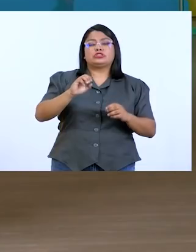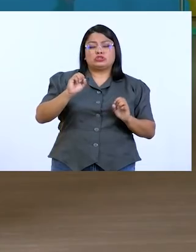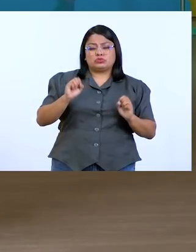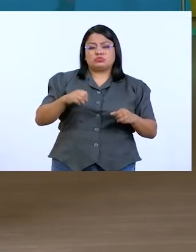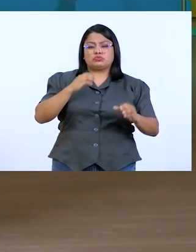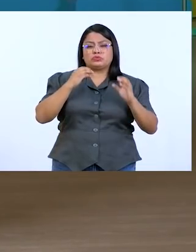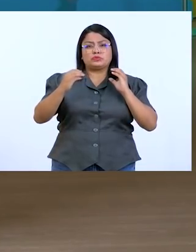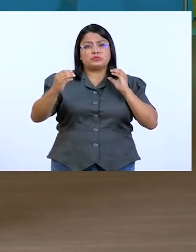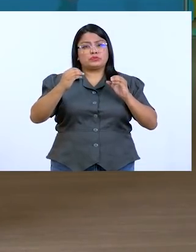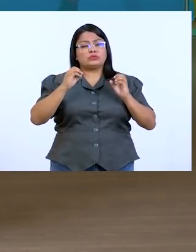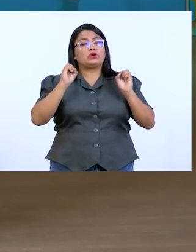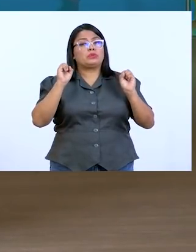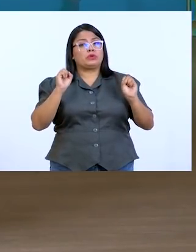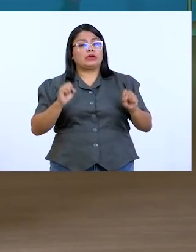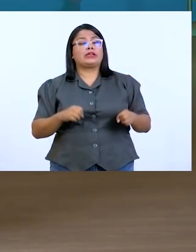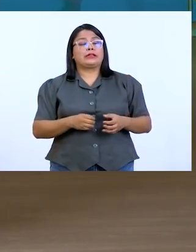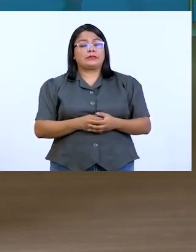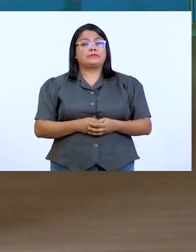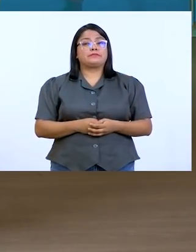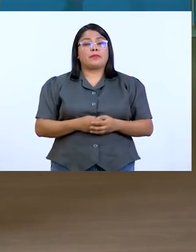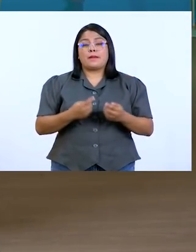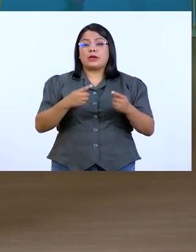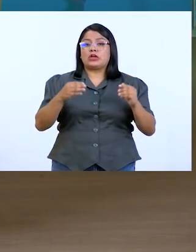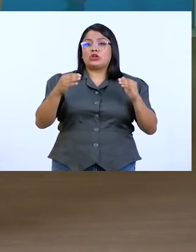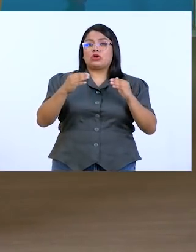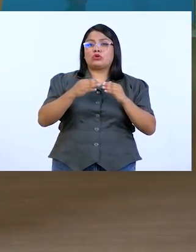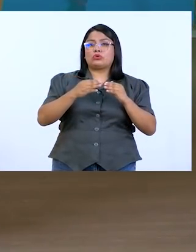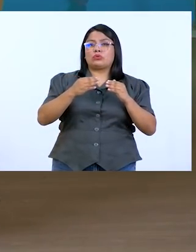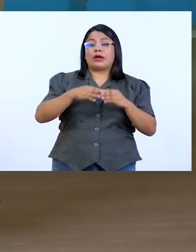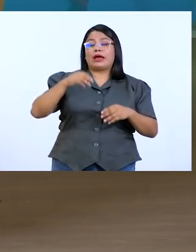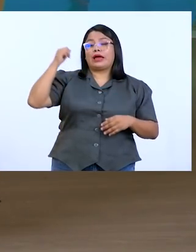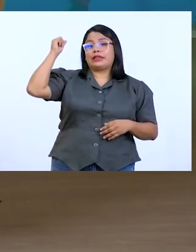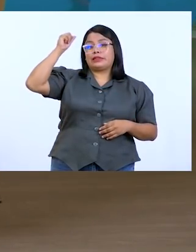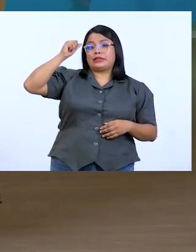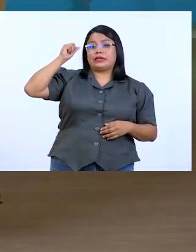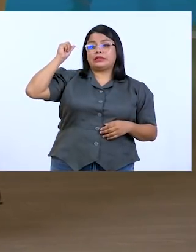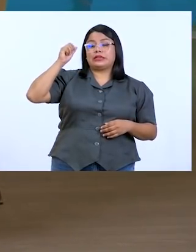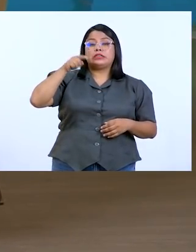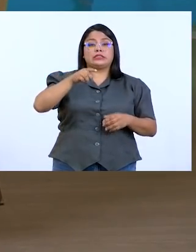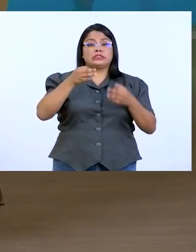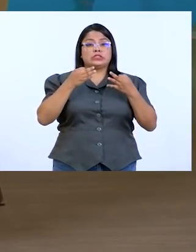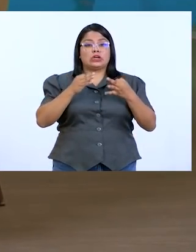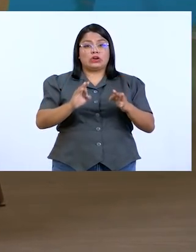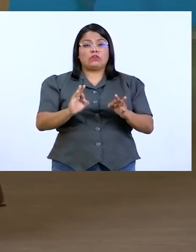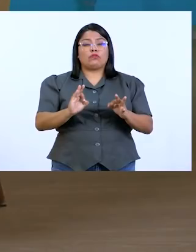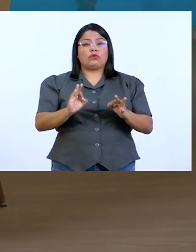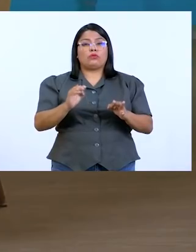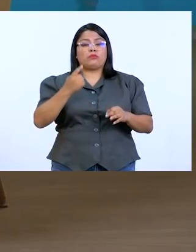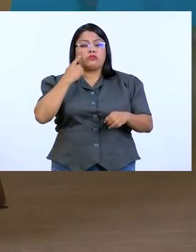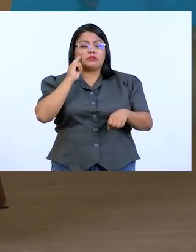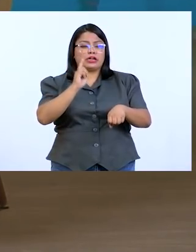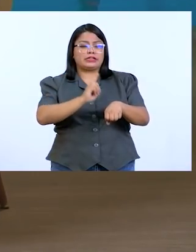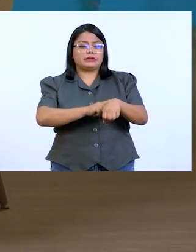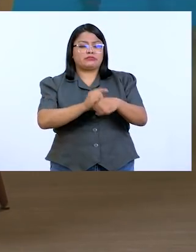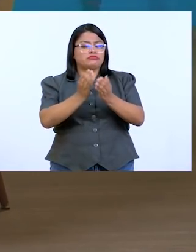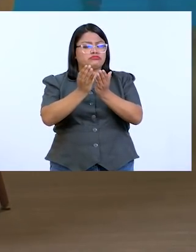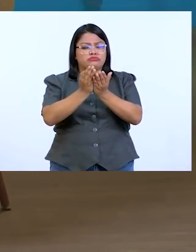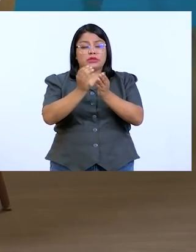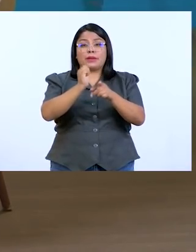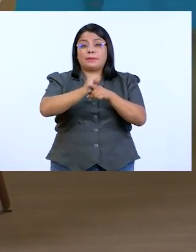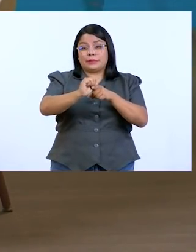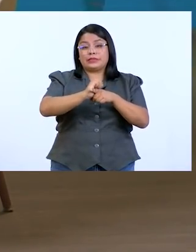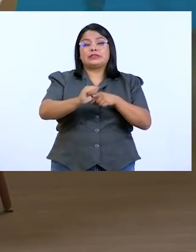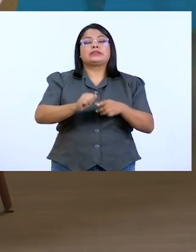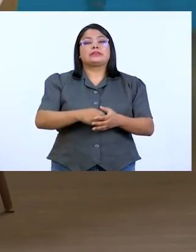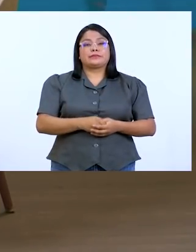los grupos de estudiantes que permitan comunicarse, pero también interpretarse y de esa manera trasladarlo al momento de la lectura y